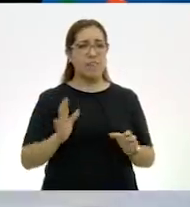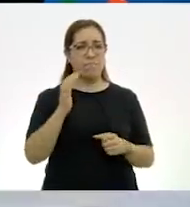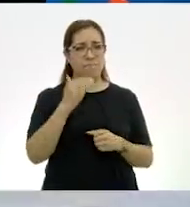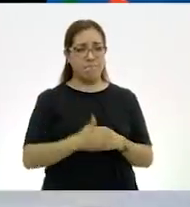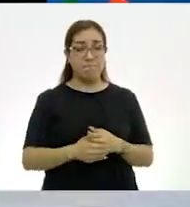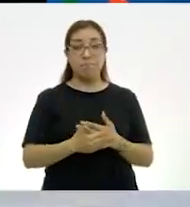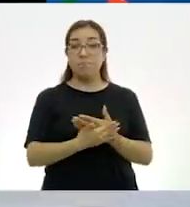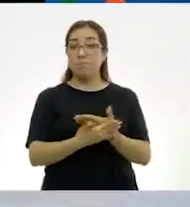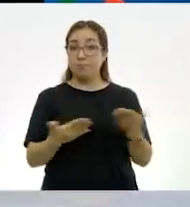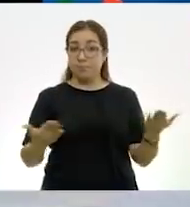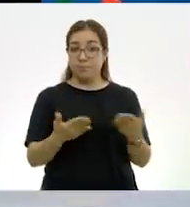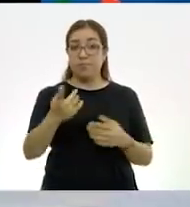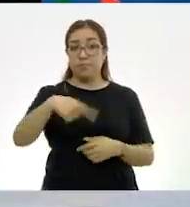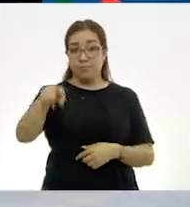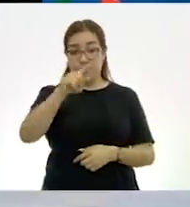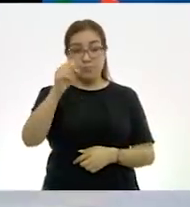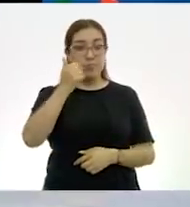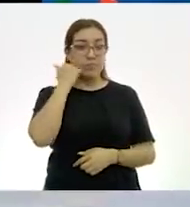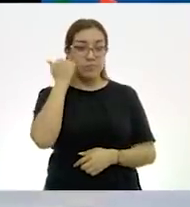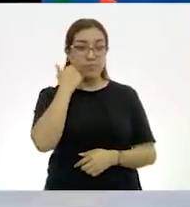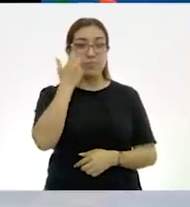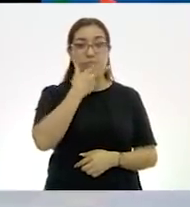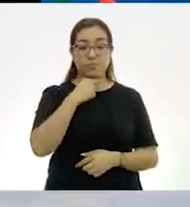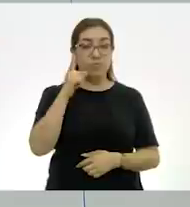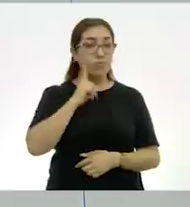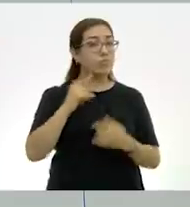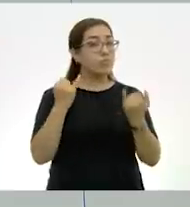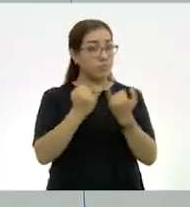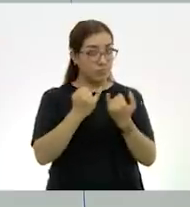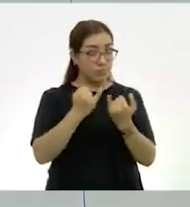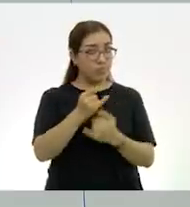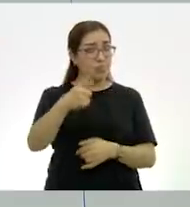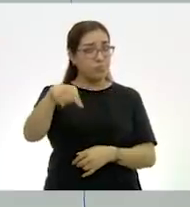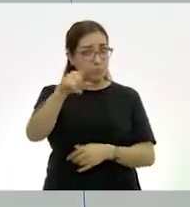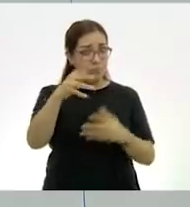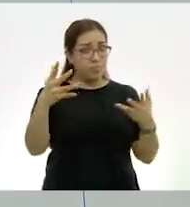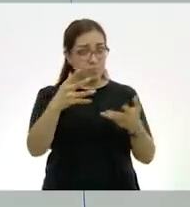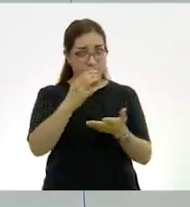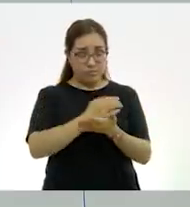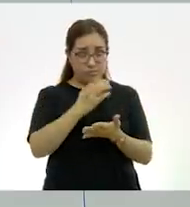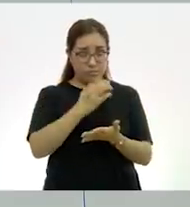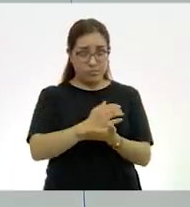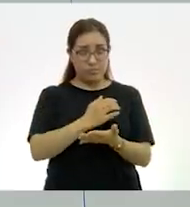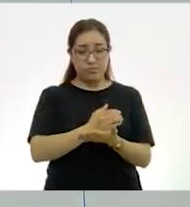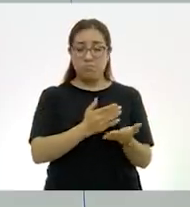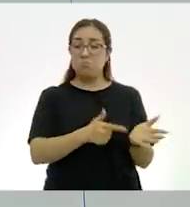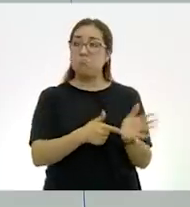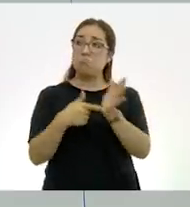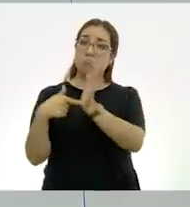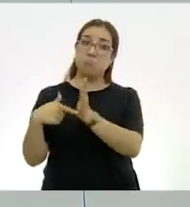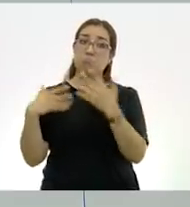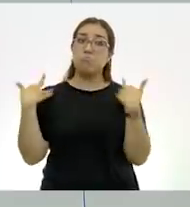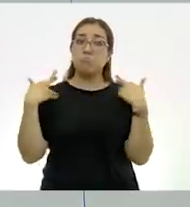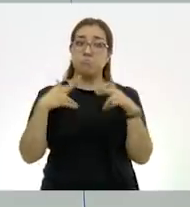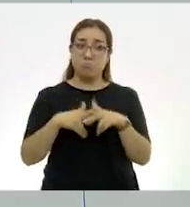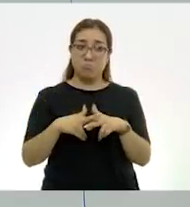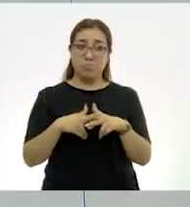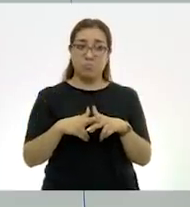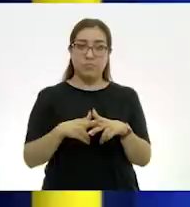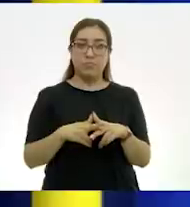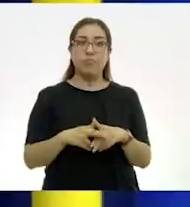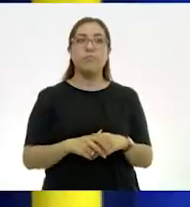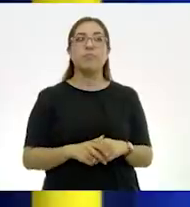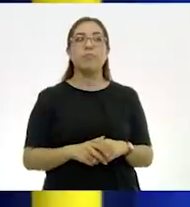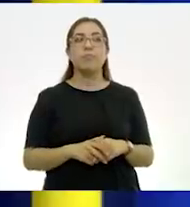invitamos a los alumnos y alumnas allá en casa que también lo realicen en su cuaderno y se lo presenten a es. su maestro o maestra. Y